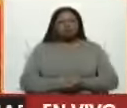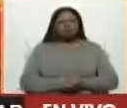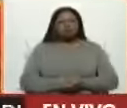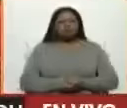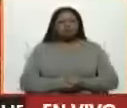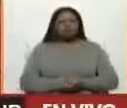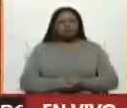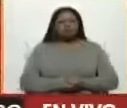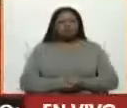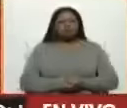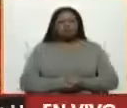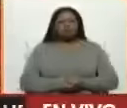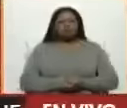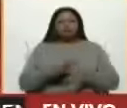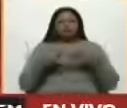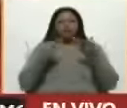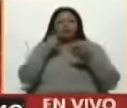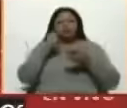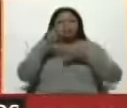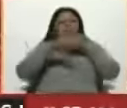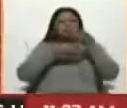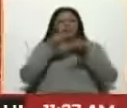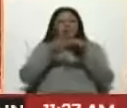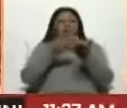cuál era, qué decían antes ellos?